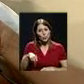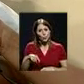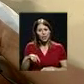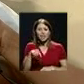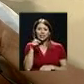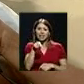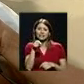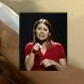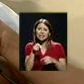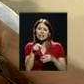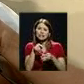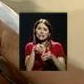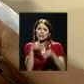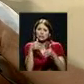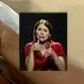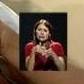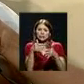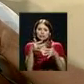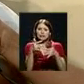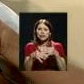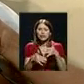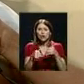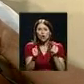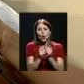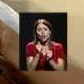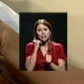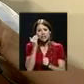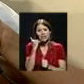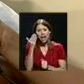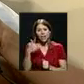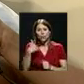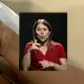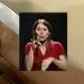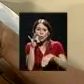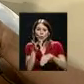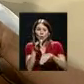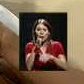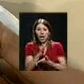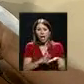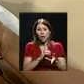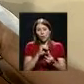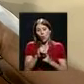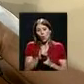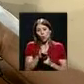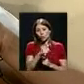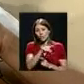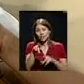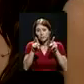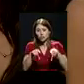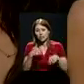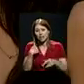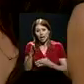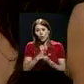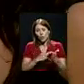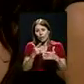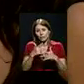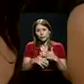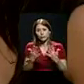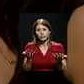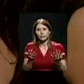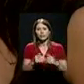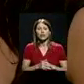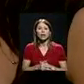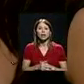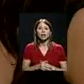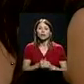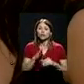laceradas con facilidad cuando tocan algún objeto o si ellos tienen algún traumatismo hablando propiamente